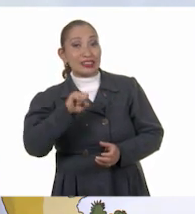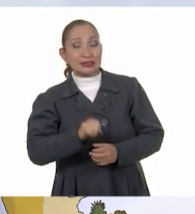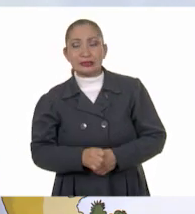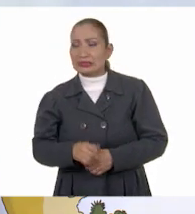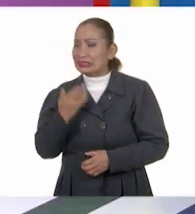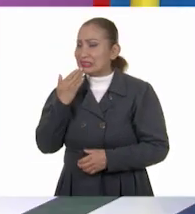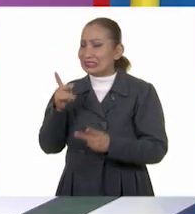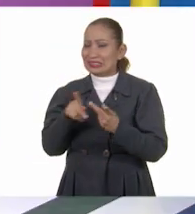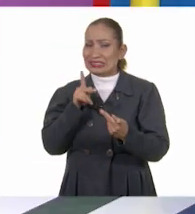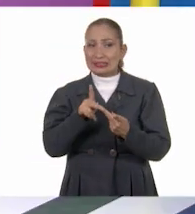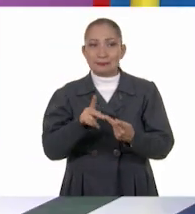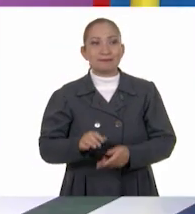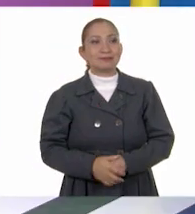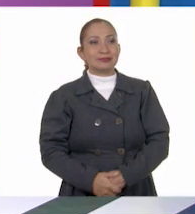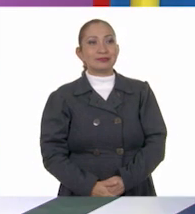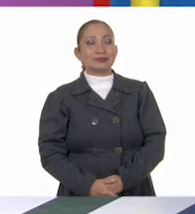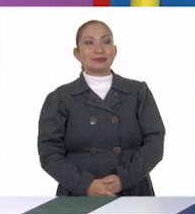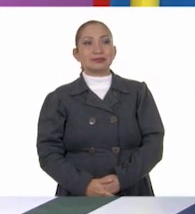¡Perfecto!